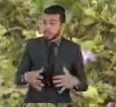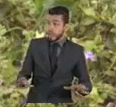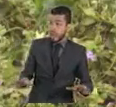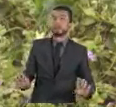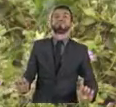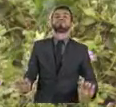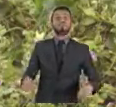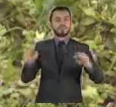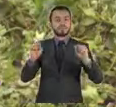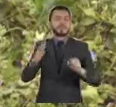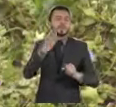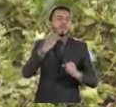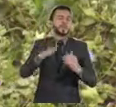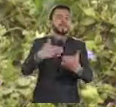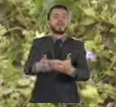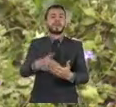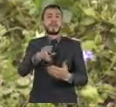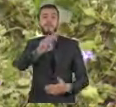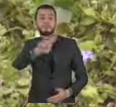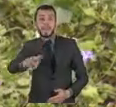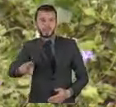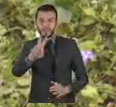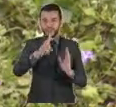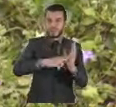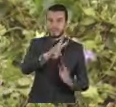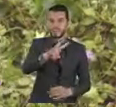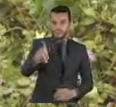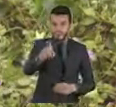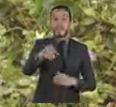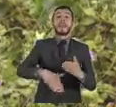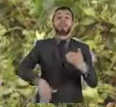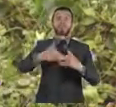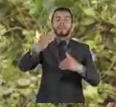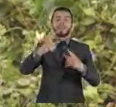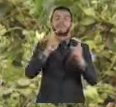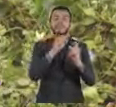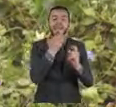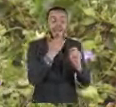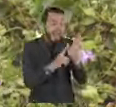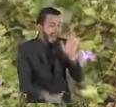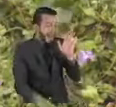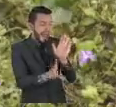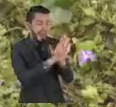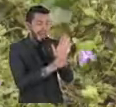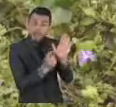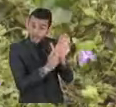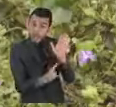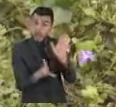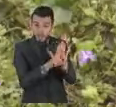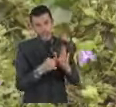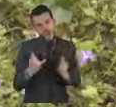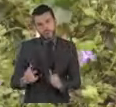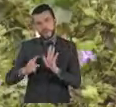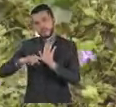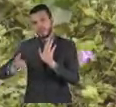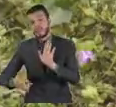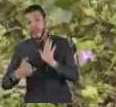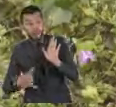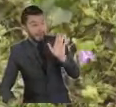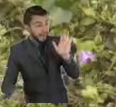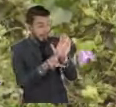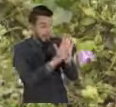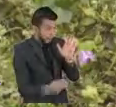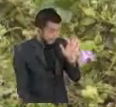año, presentar en marzo y aprobar en el transcurso del próximo año la ley orgánica que reglamentará cómo otros